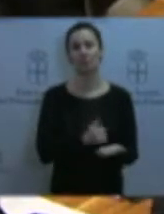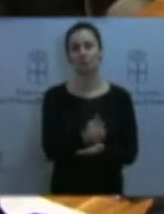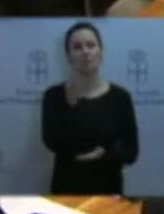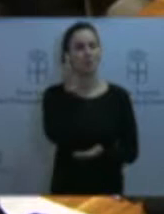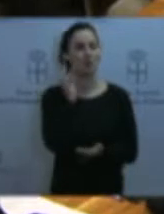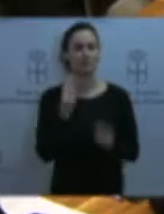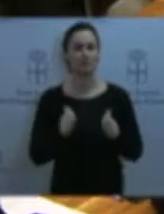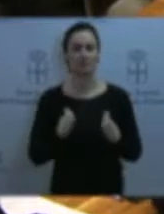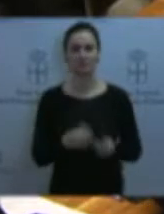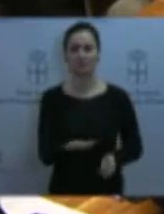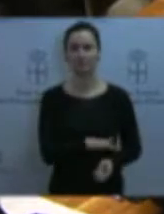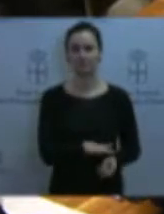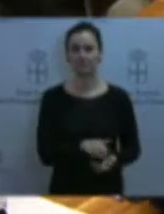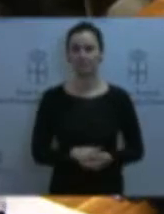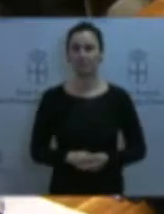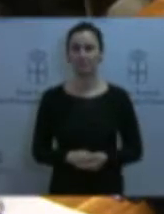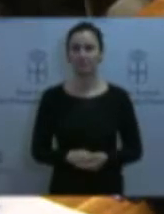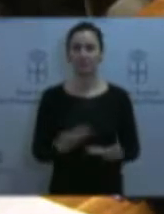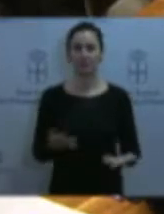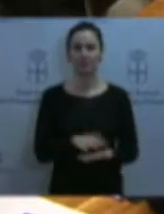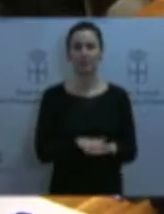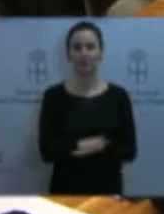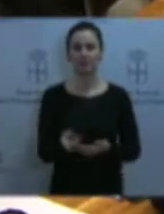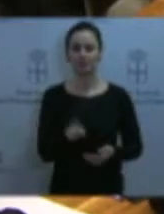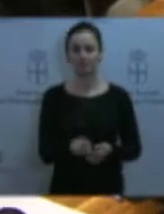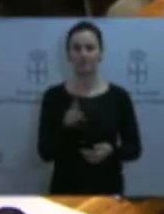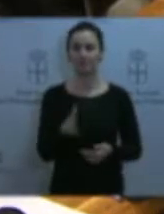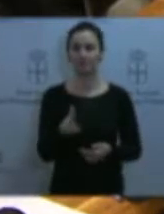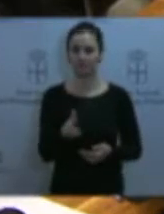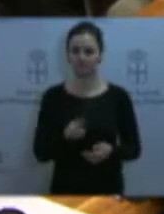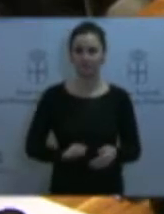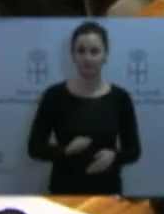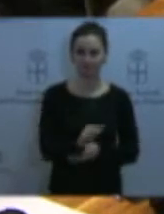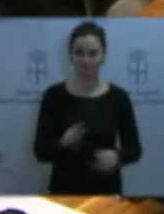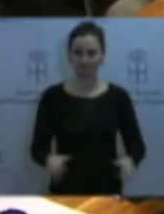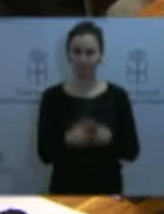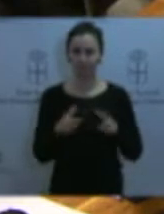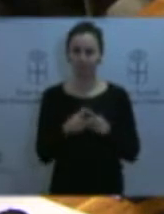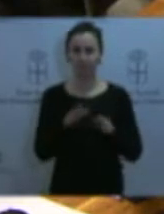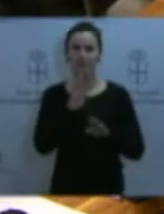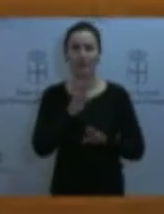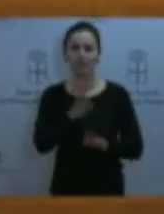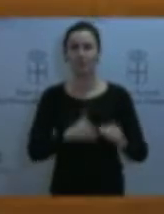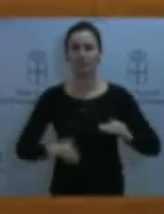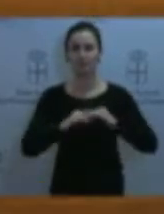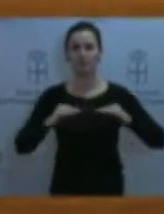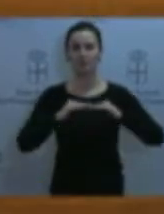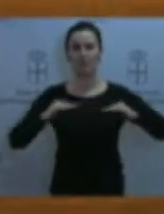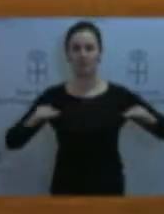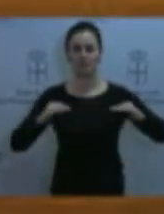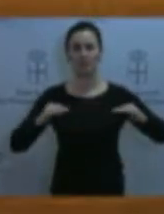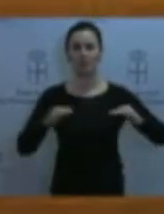Hablamos también de derechos y prestaciones sociales a favor de la igualdad en el entorno agrario rural, con medidas para la